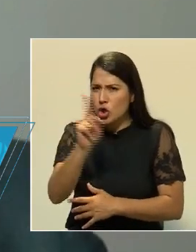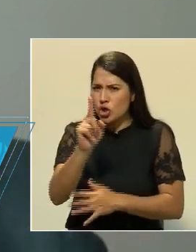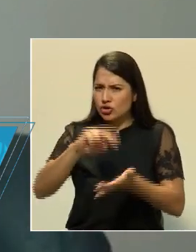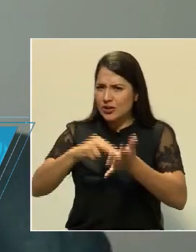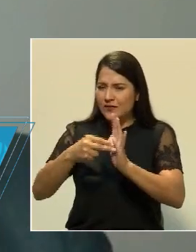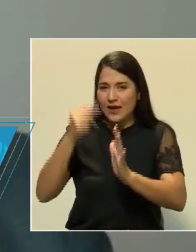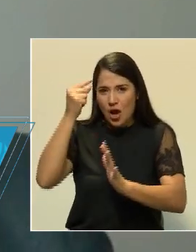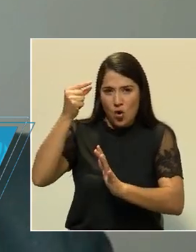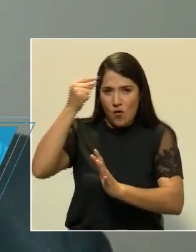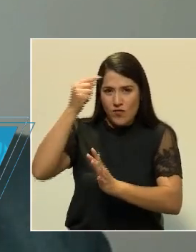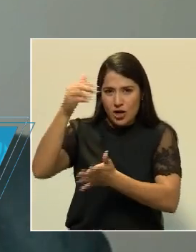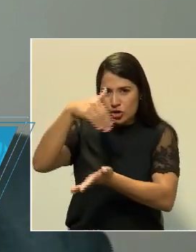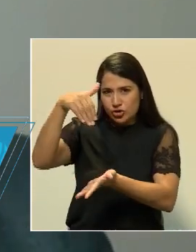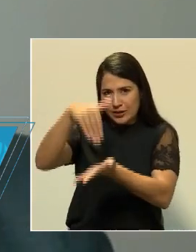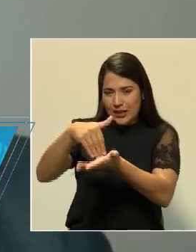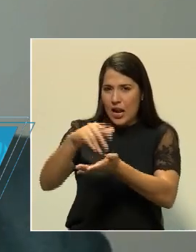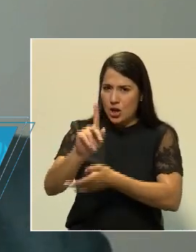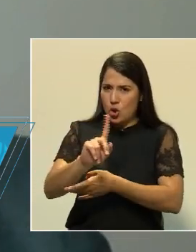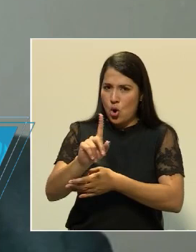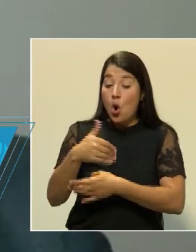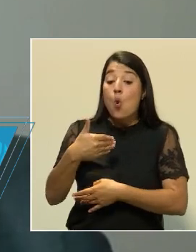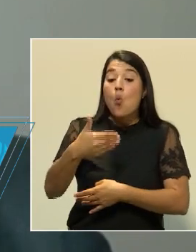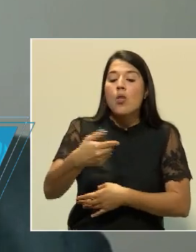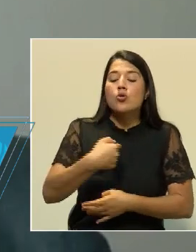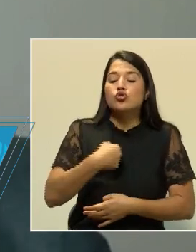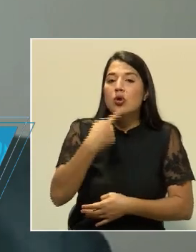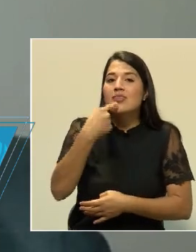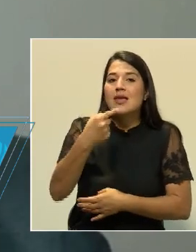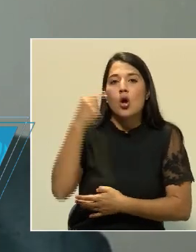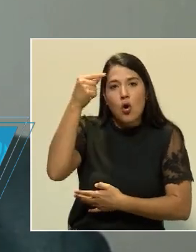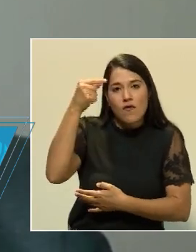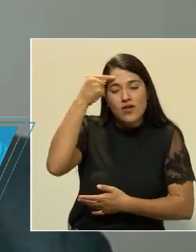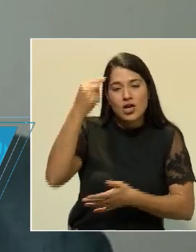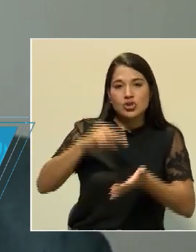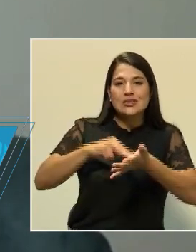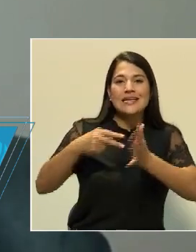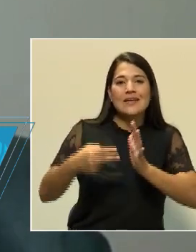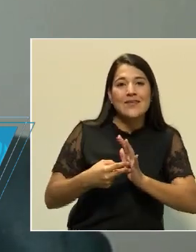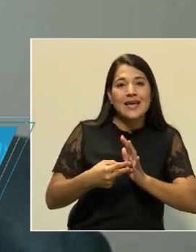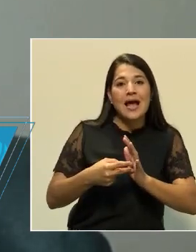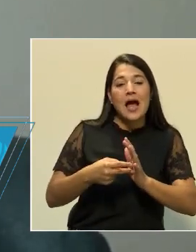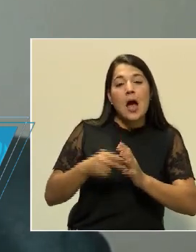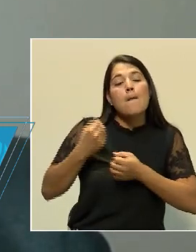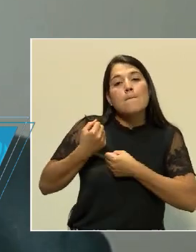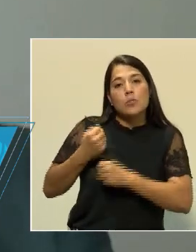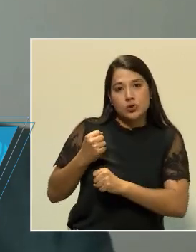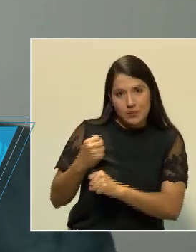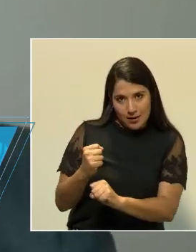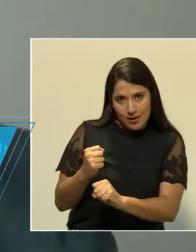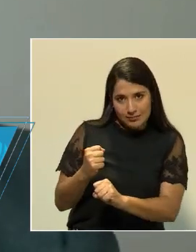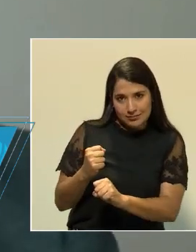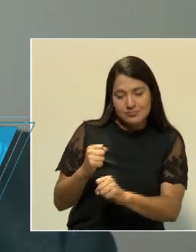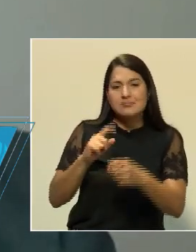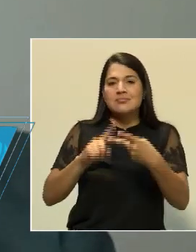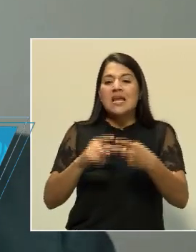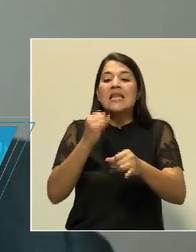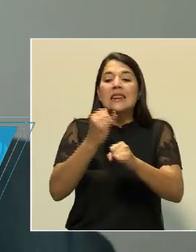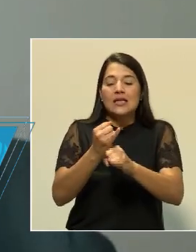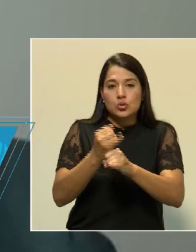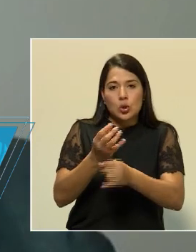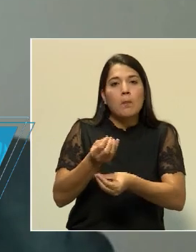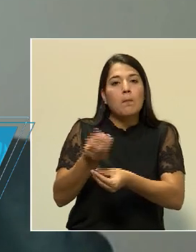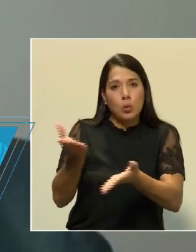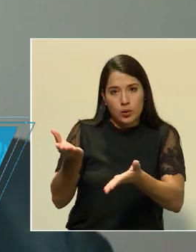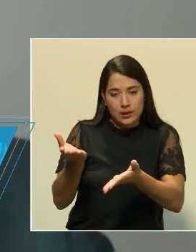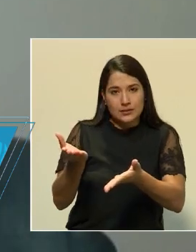gobierno central. Cuando hablamos de gobierno, también estamos hablando de gobiernos locales y de instituciones